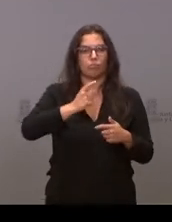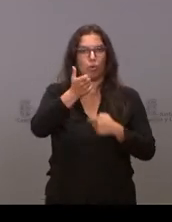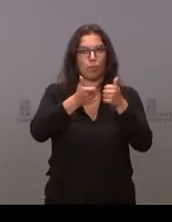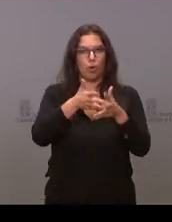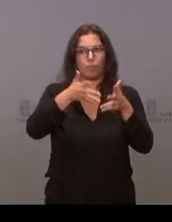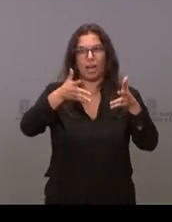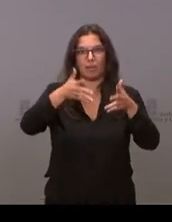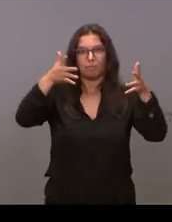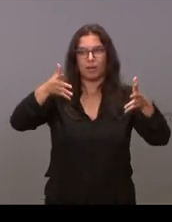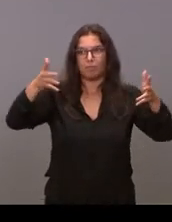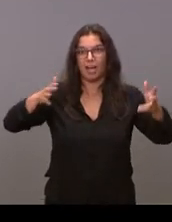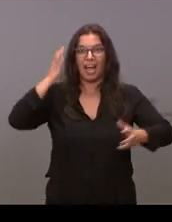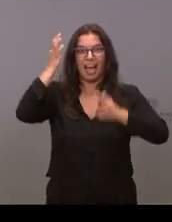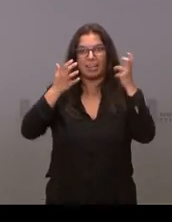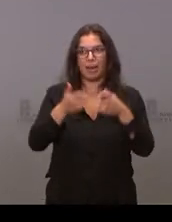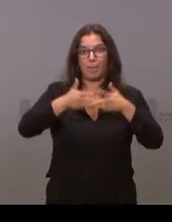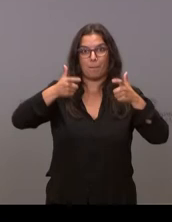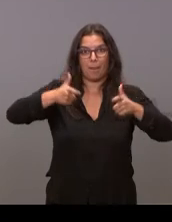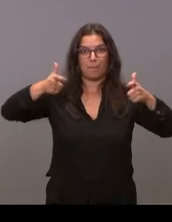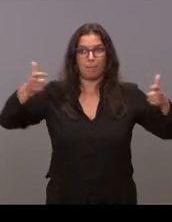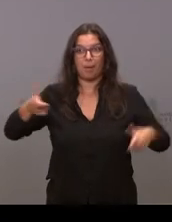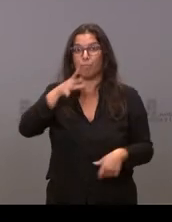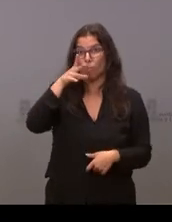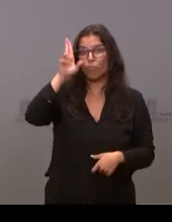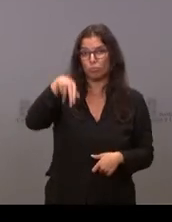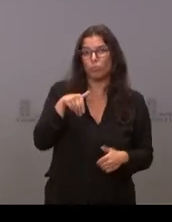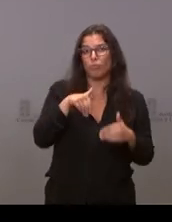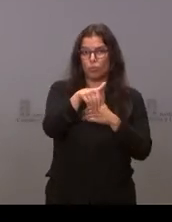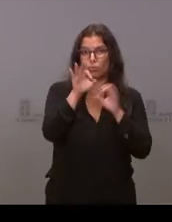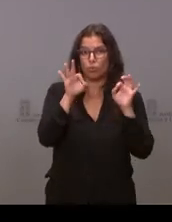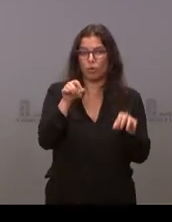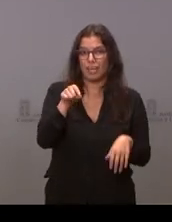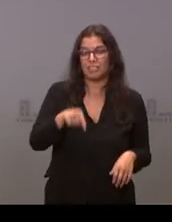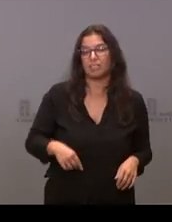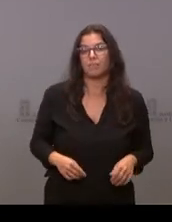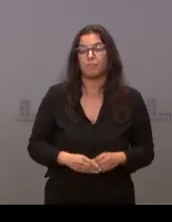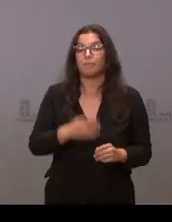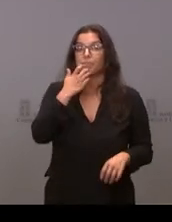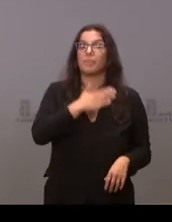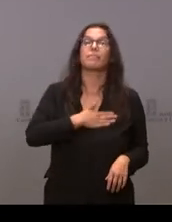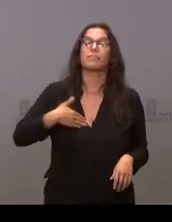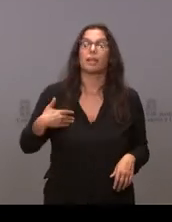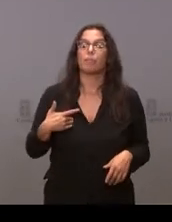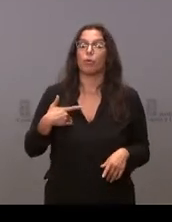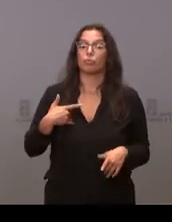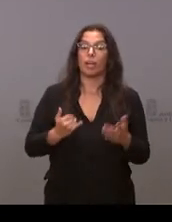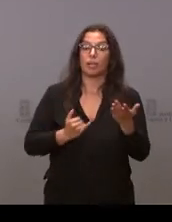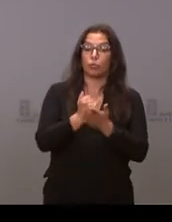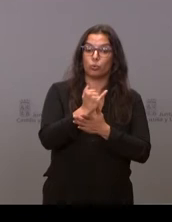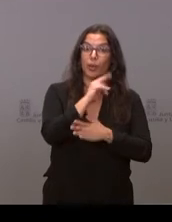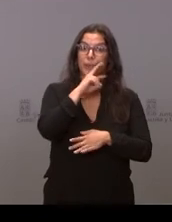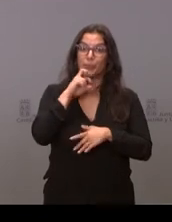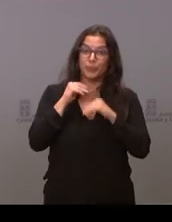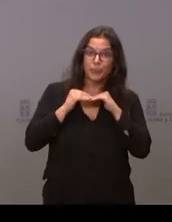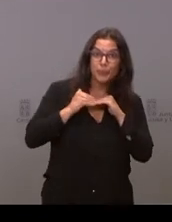más ganado, porque ese es el futuro. Si queremos que haya una agricultura que perviva, este tiene